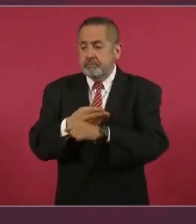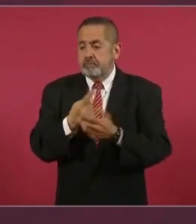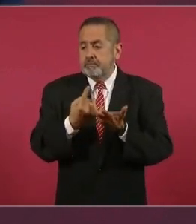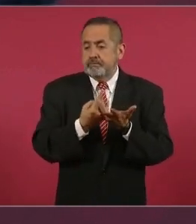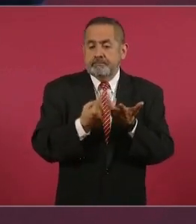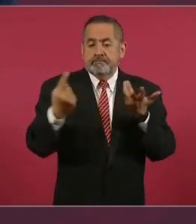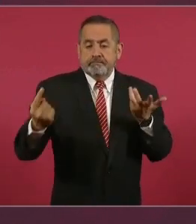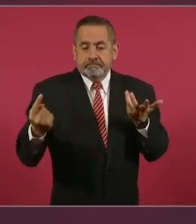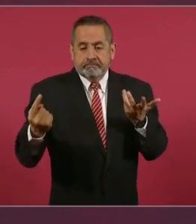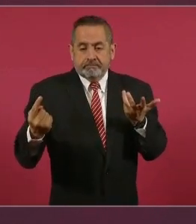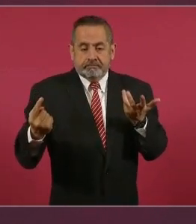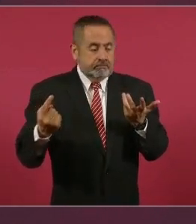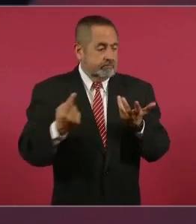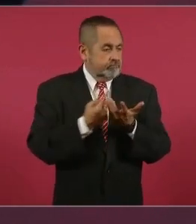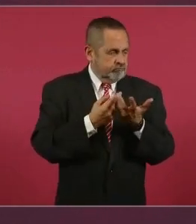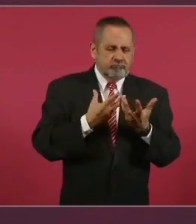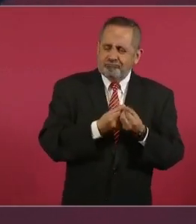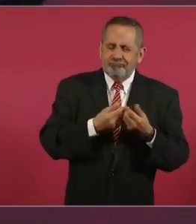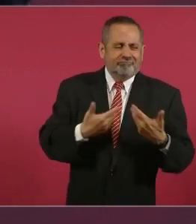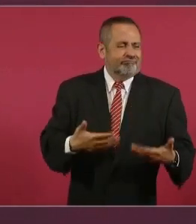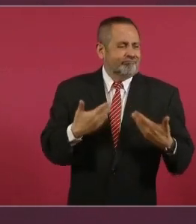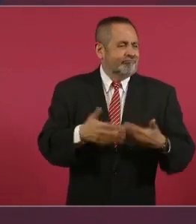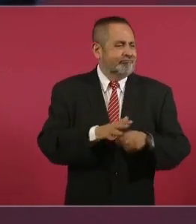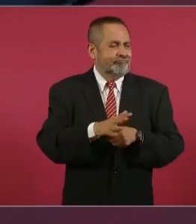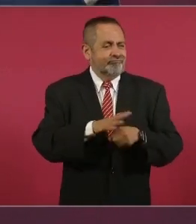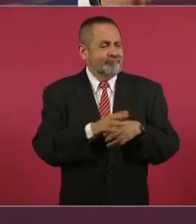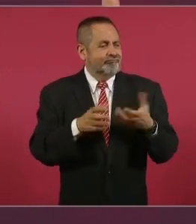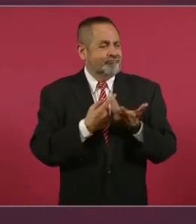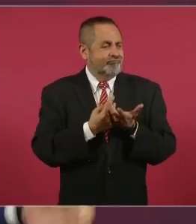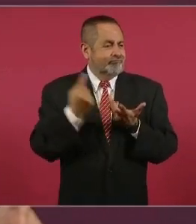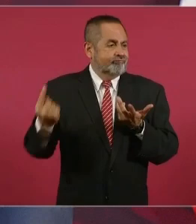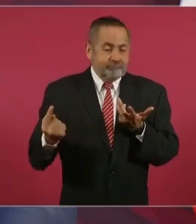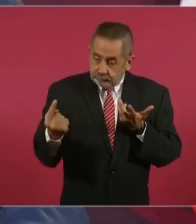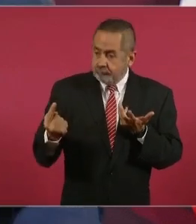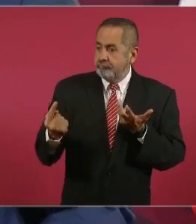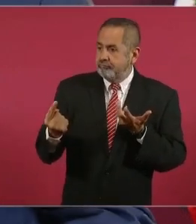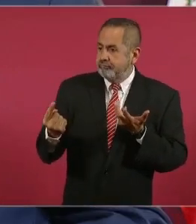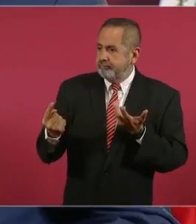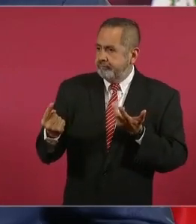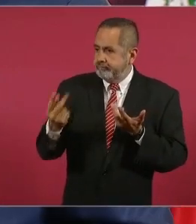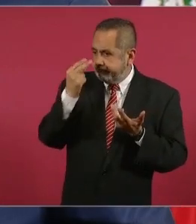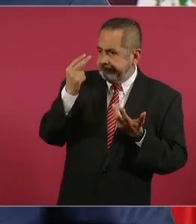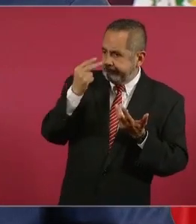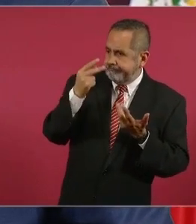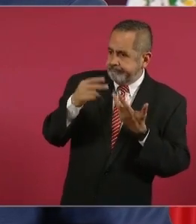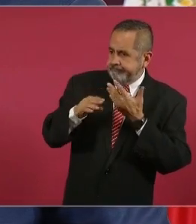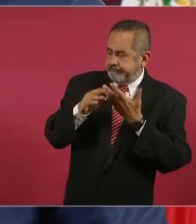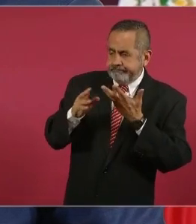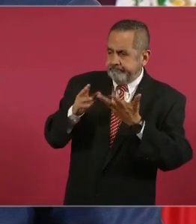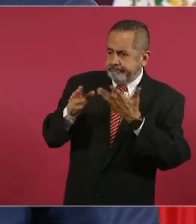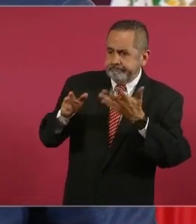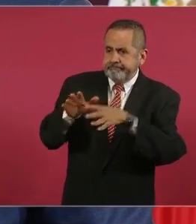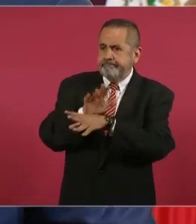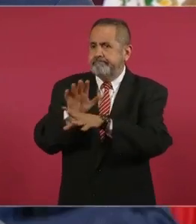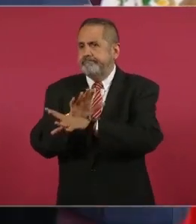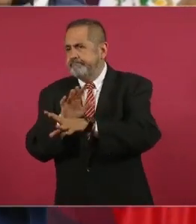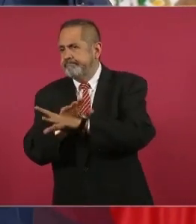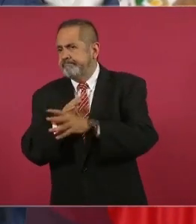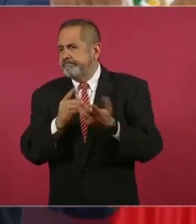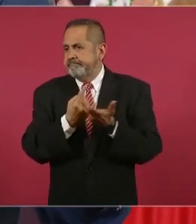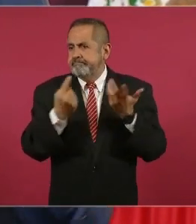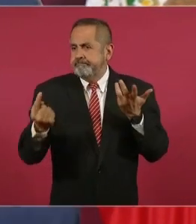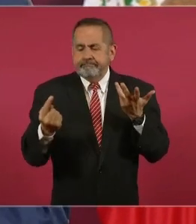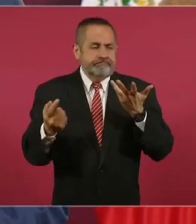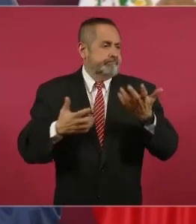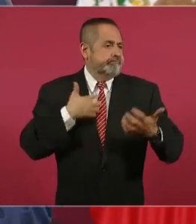de una gente que pertenecía a las élites, a las